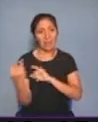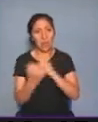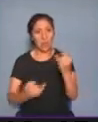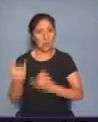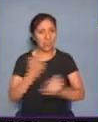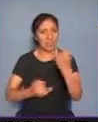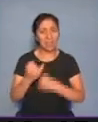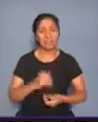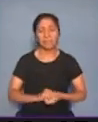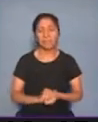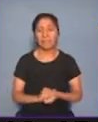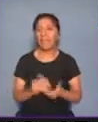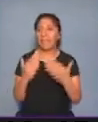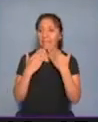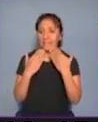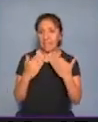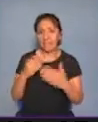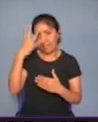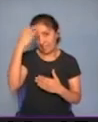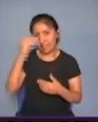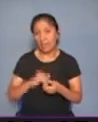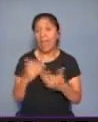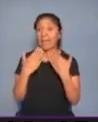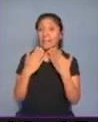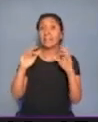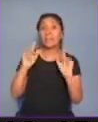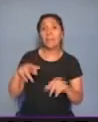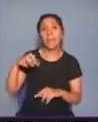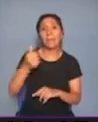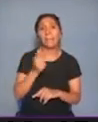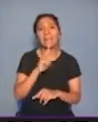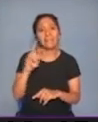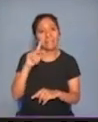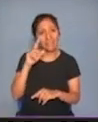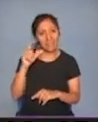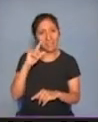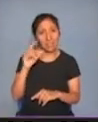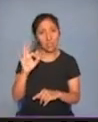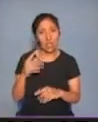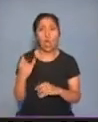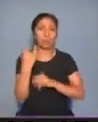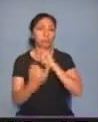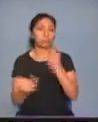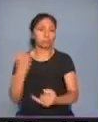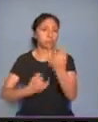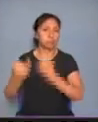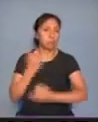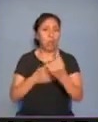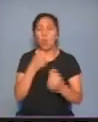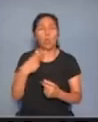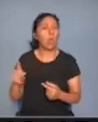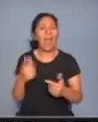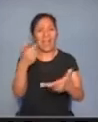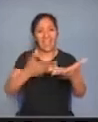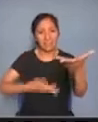nanc volvemos a estudios Gracias pis Gracias también a Patricio ahí que siempre tiene la predisposición de contarnos cuáles son las actividades de la